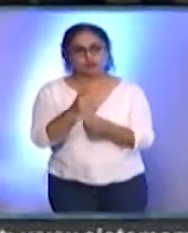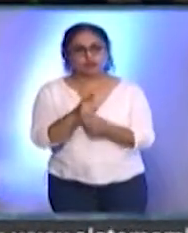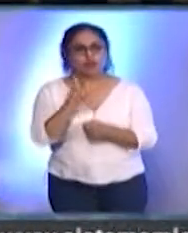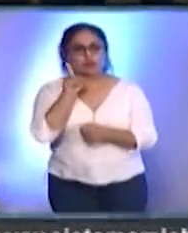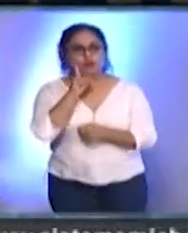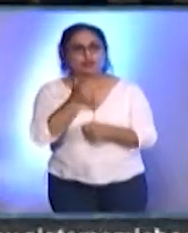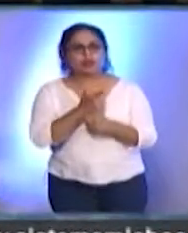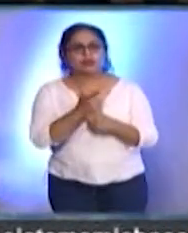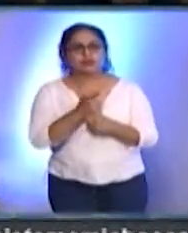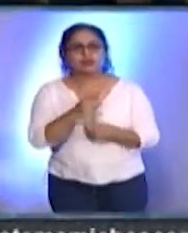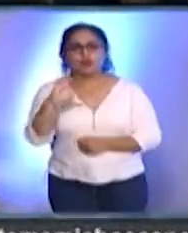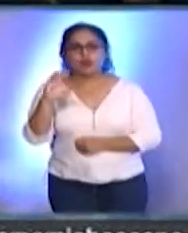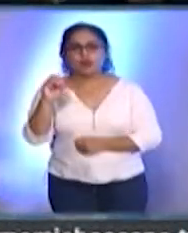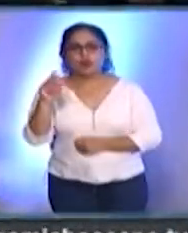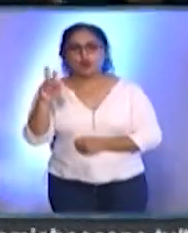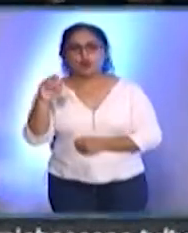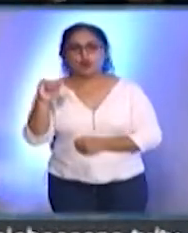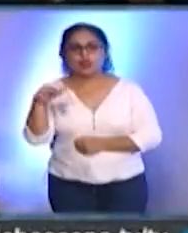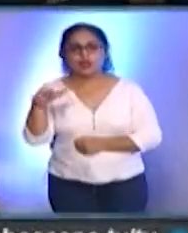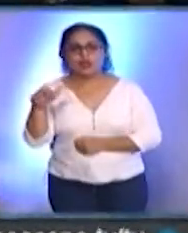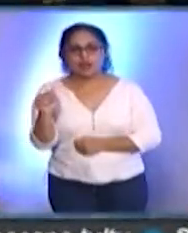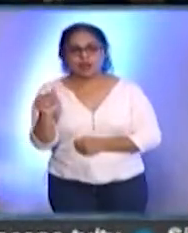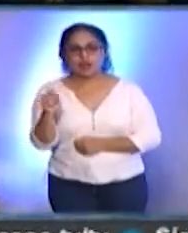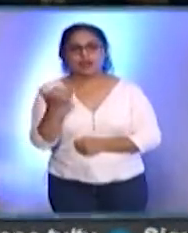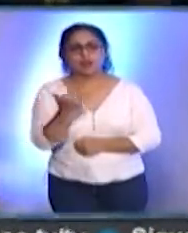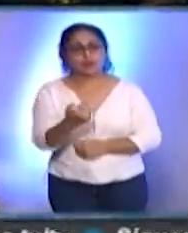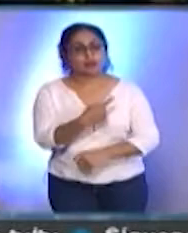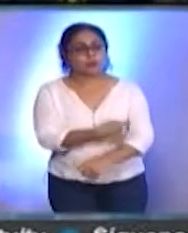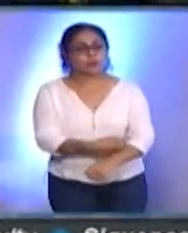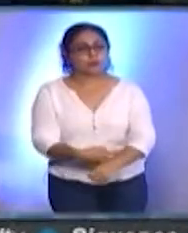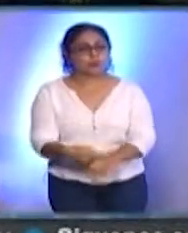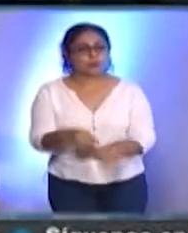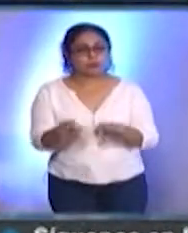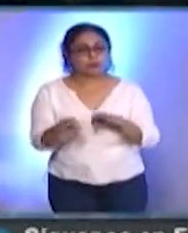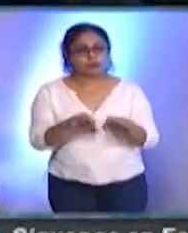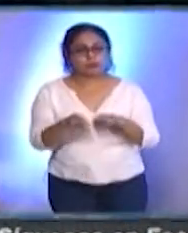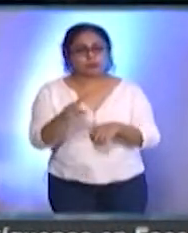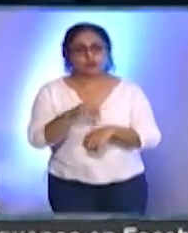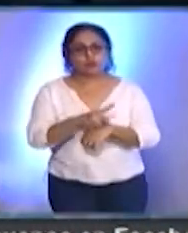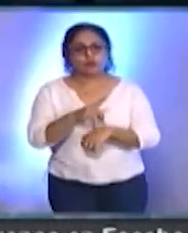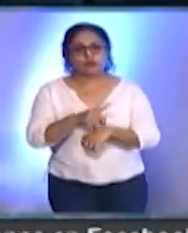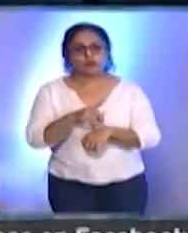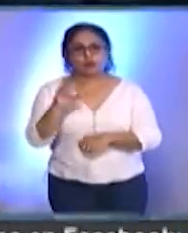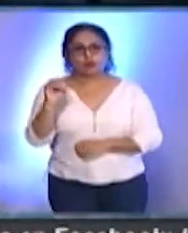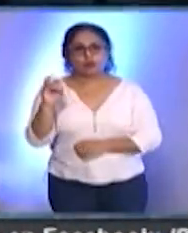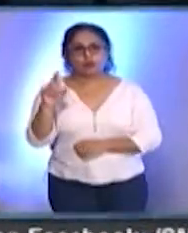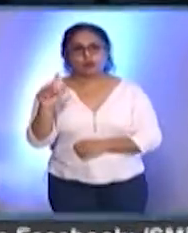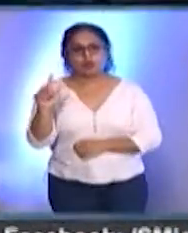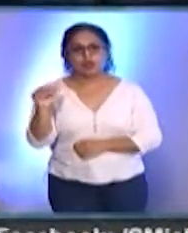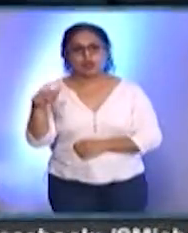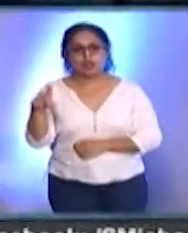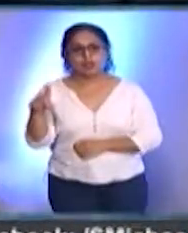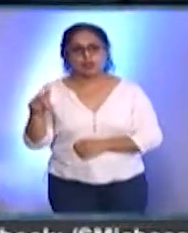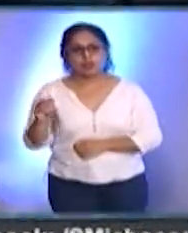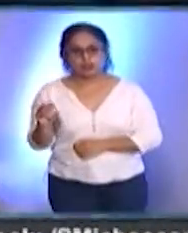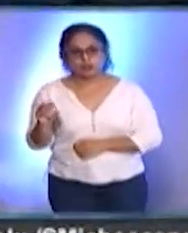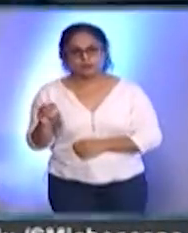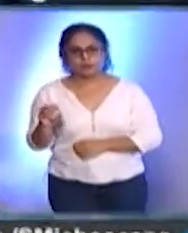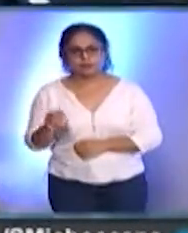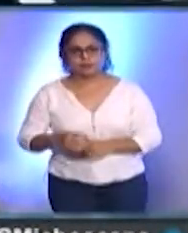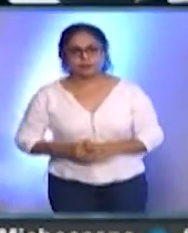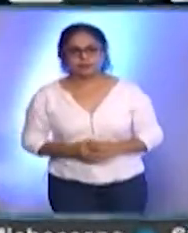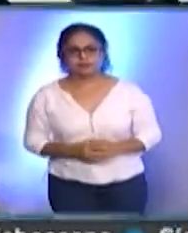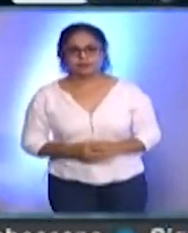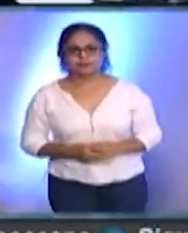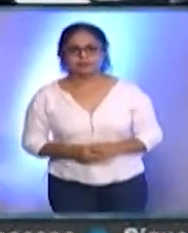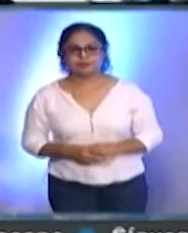la licenciada Corina Aguilar Acosta y la trayectoria académica del doctor Orlando Aragón Andrade. Con imágenes de Juan Carlos